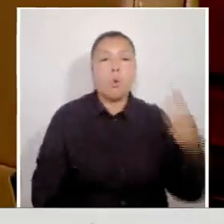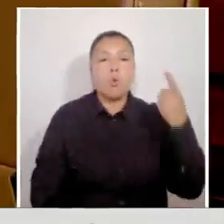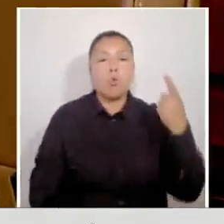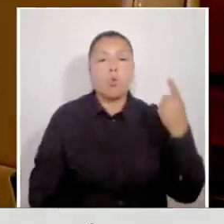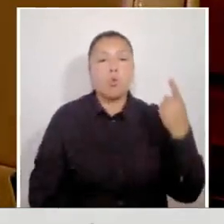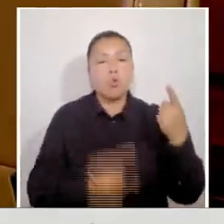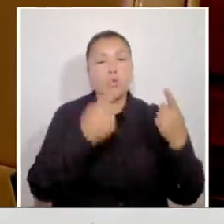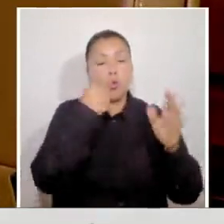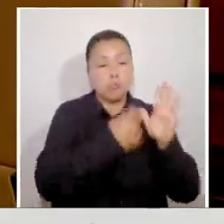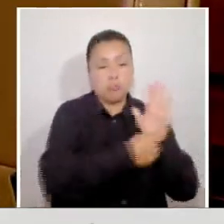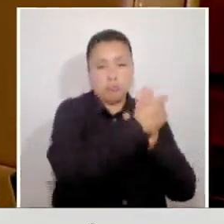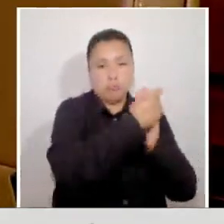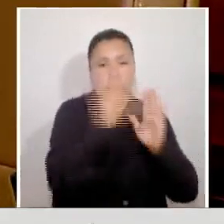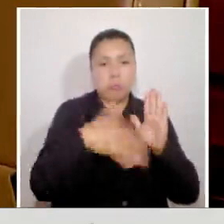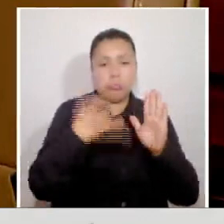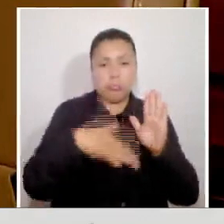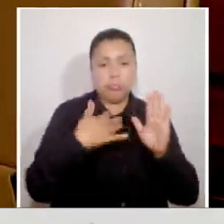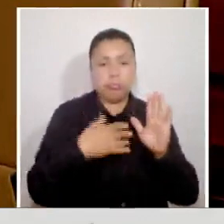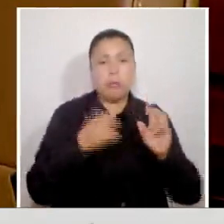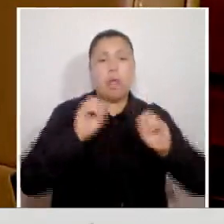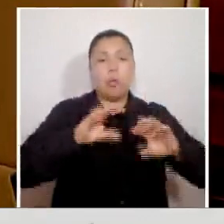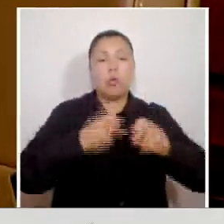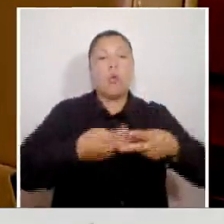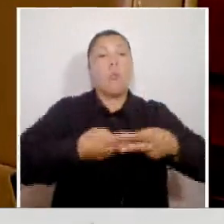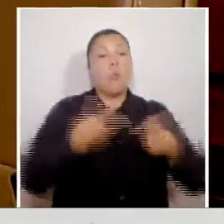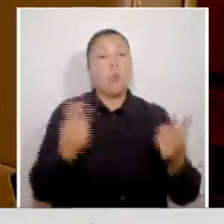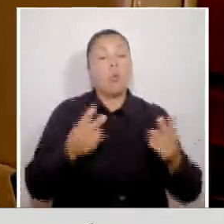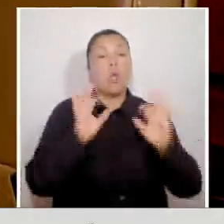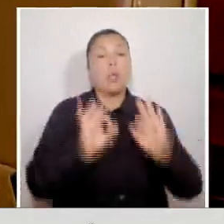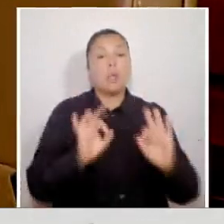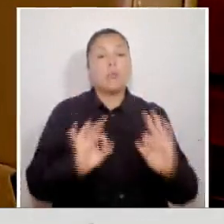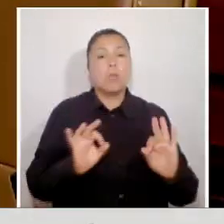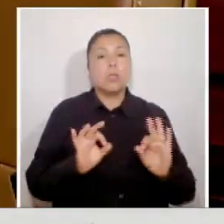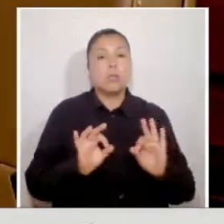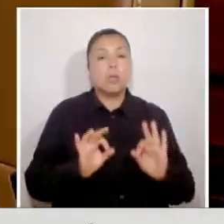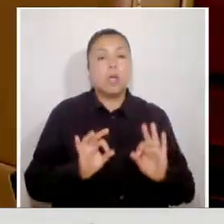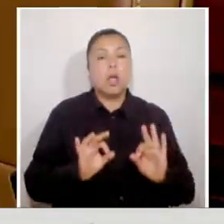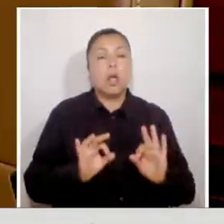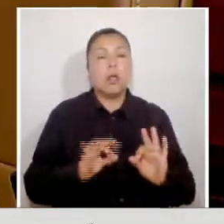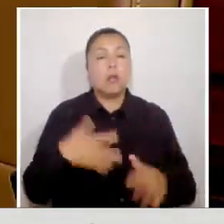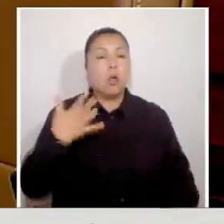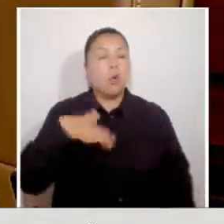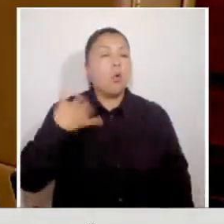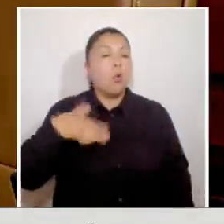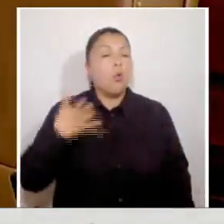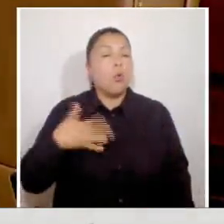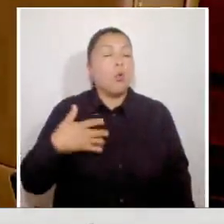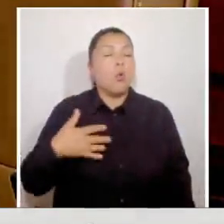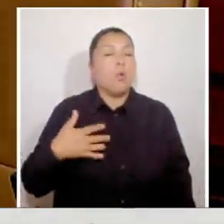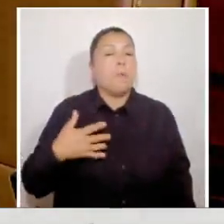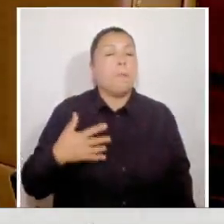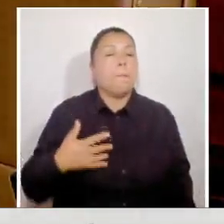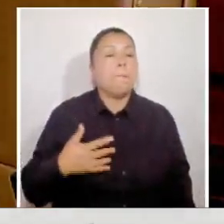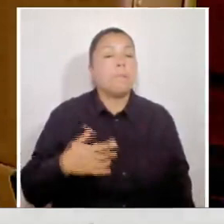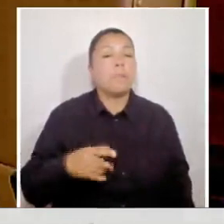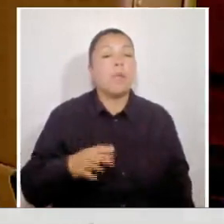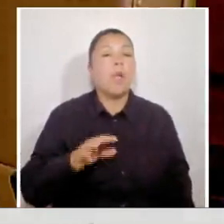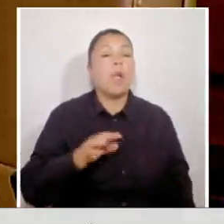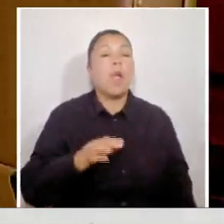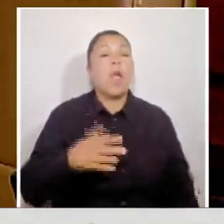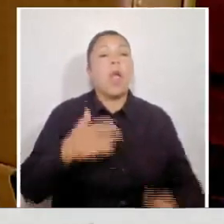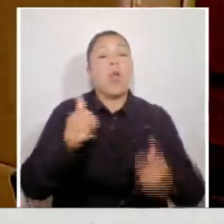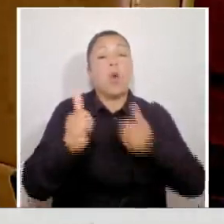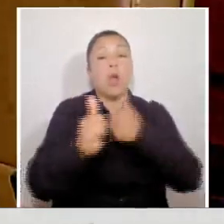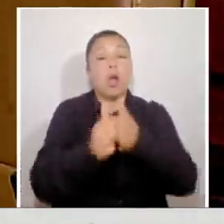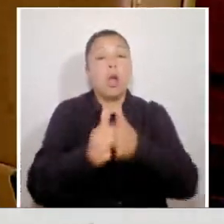la importancia de la educación pública y particularmente de un eslabón fundamental en ella las y los asistentes de la educación para que